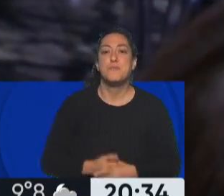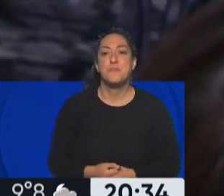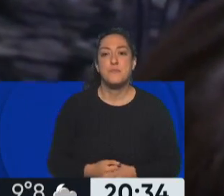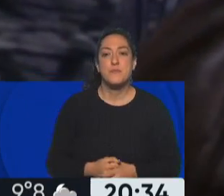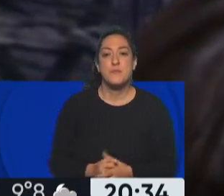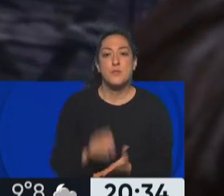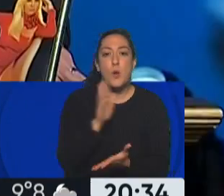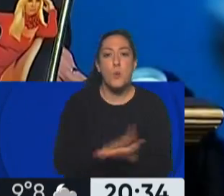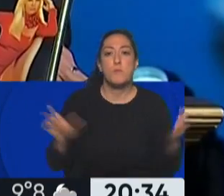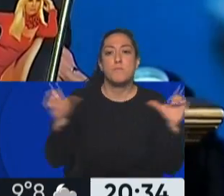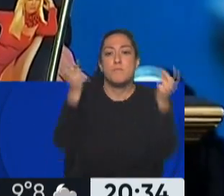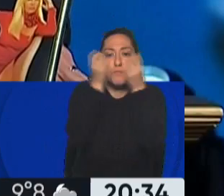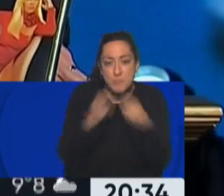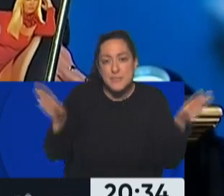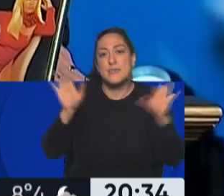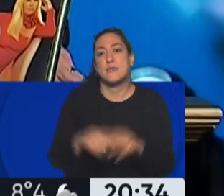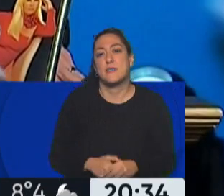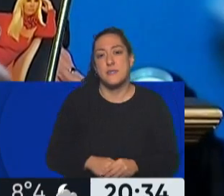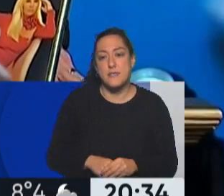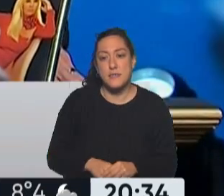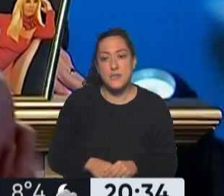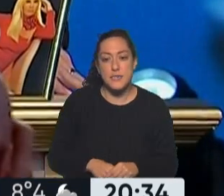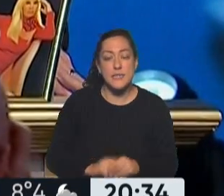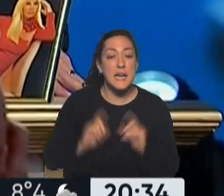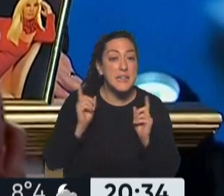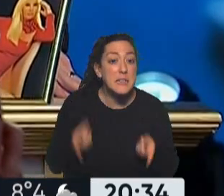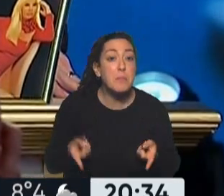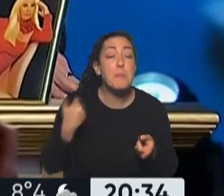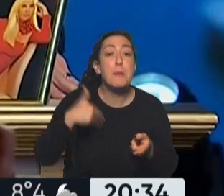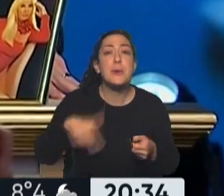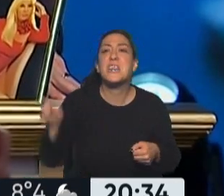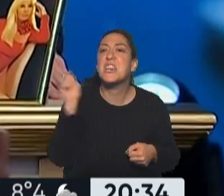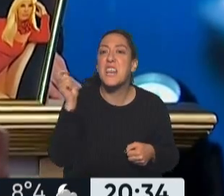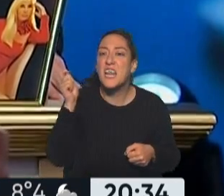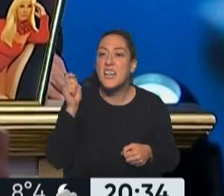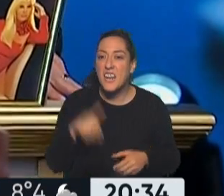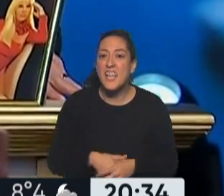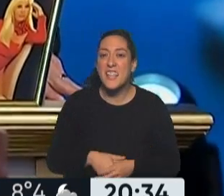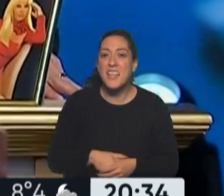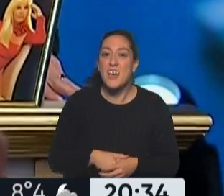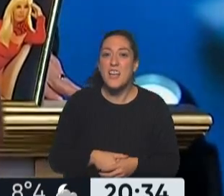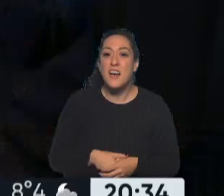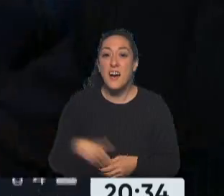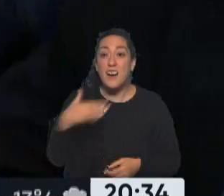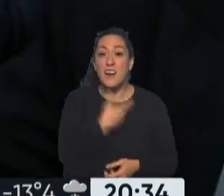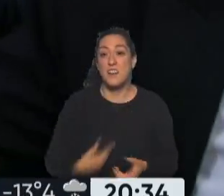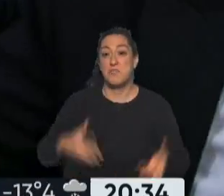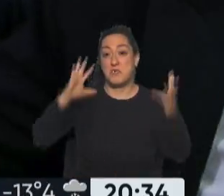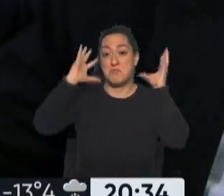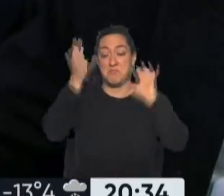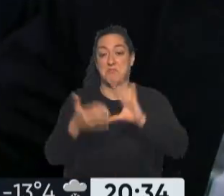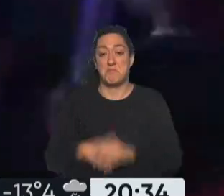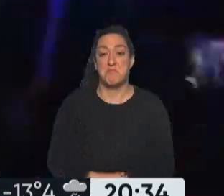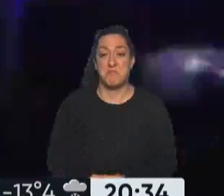nueva edición, en su nuevo regreso a la televisión. También, ¿quién va a estar? El propio presidente de la Nación,